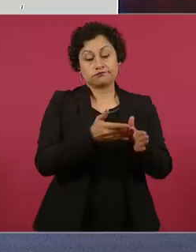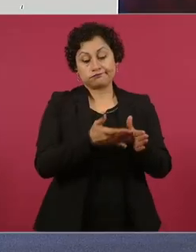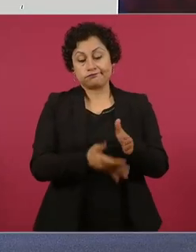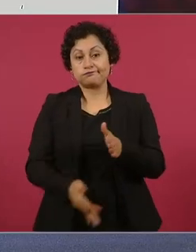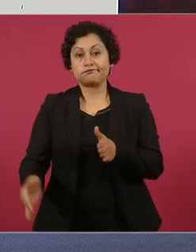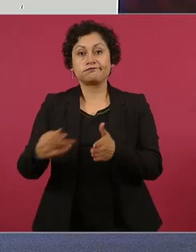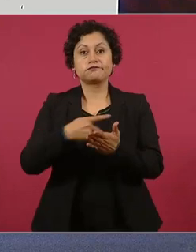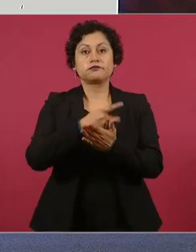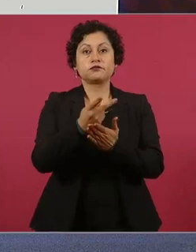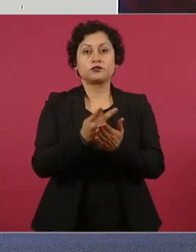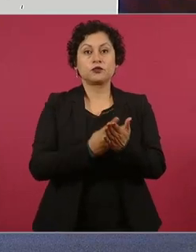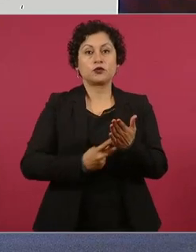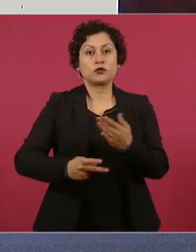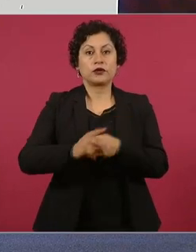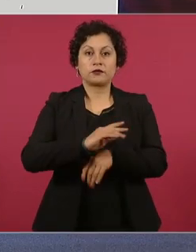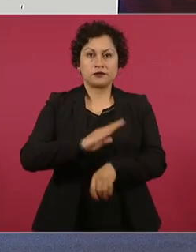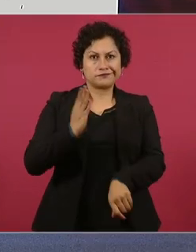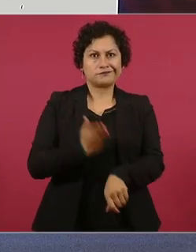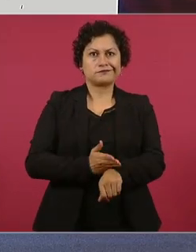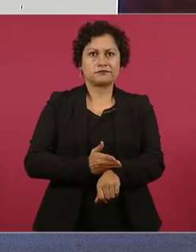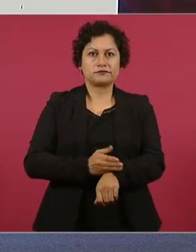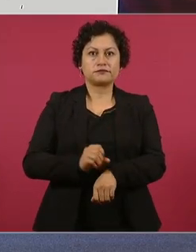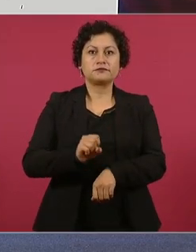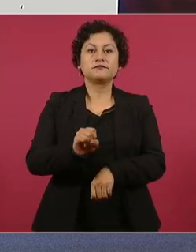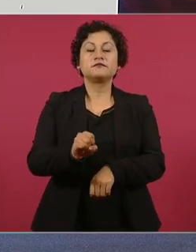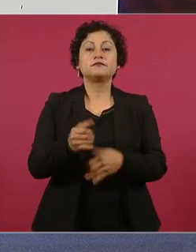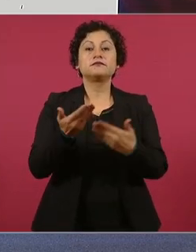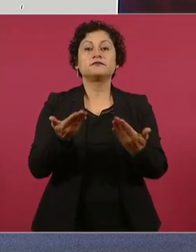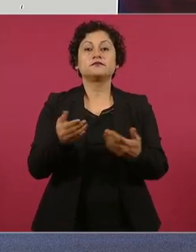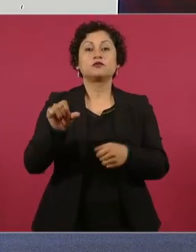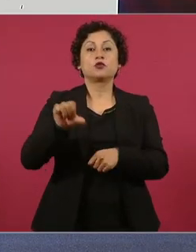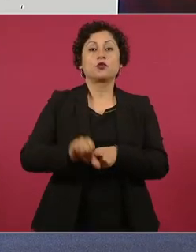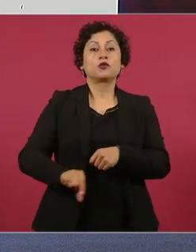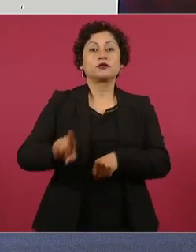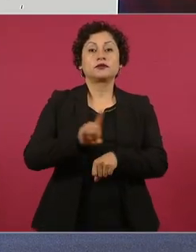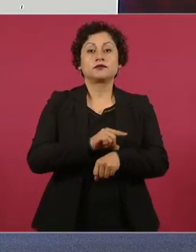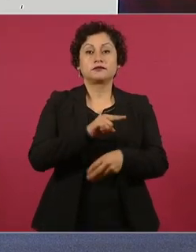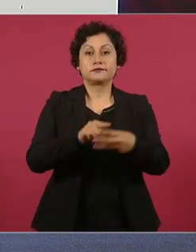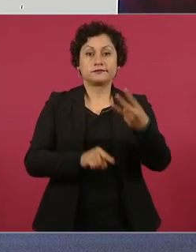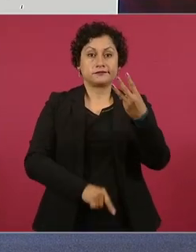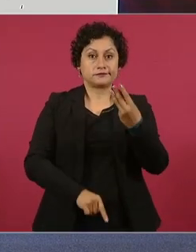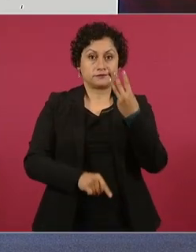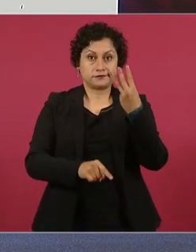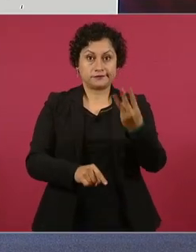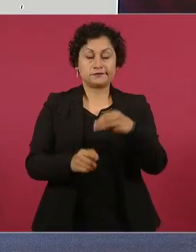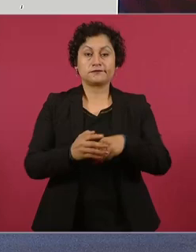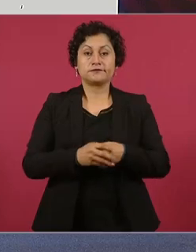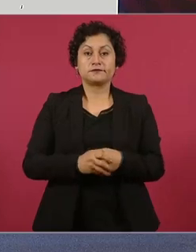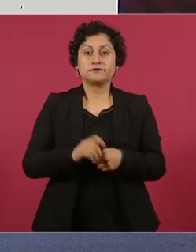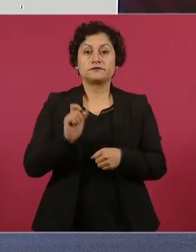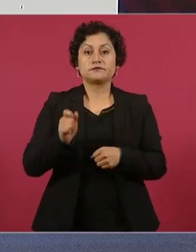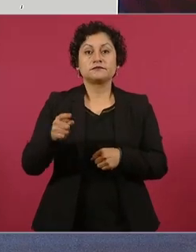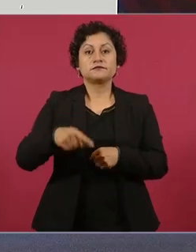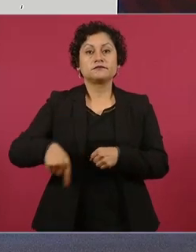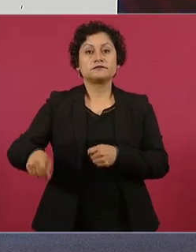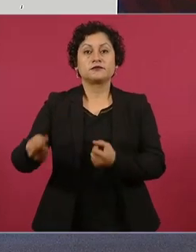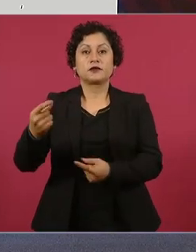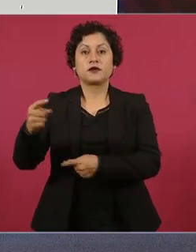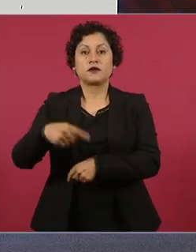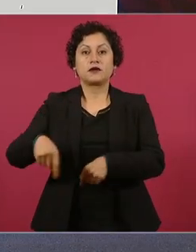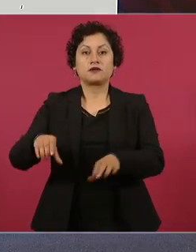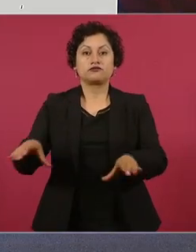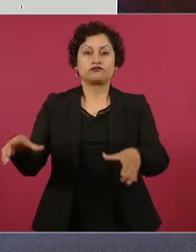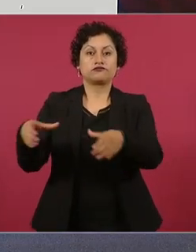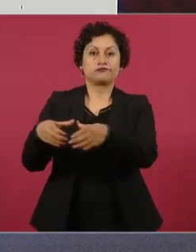En esta ocasión tenemos tres temas, el de jueces que favorecen a presuntos delincuentes. Tenemos tres